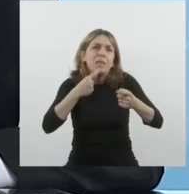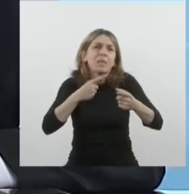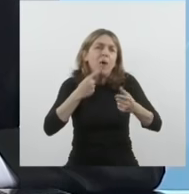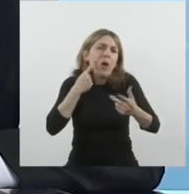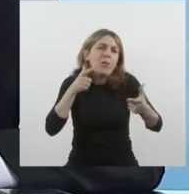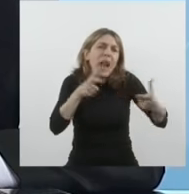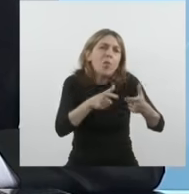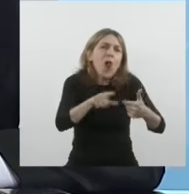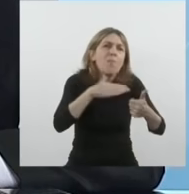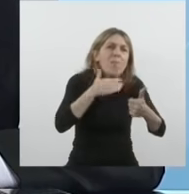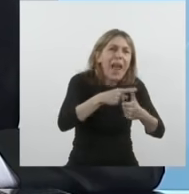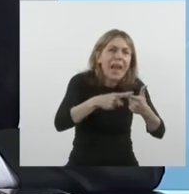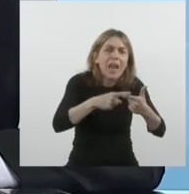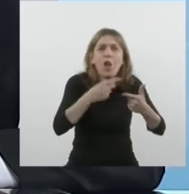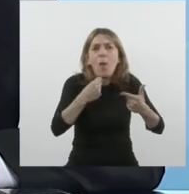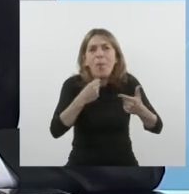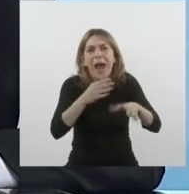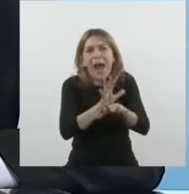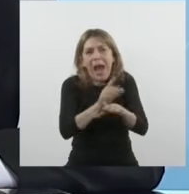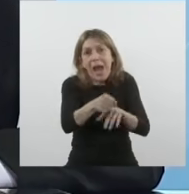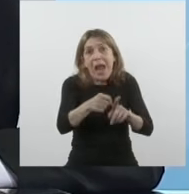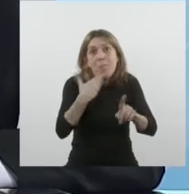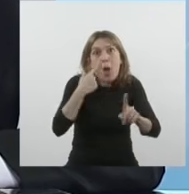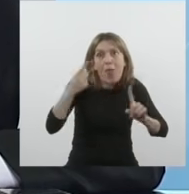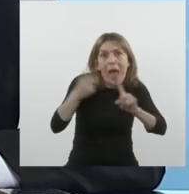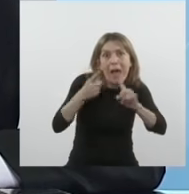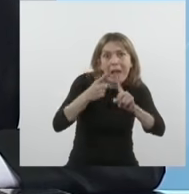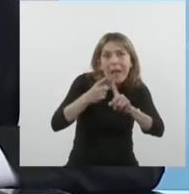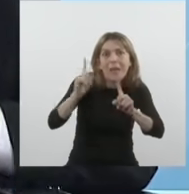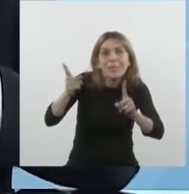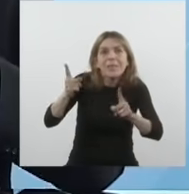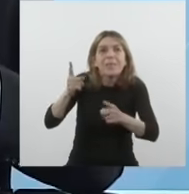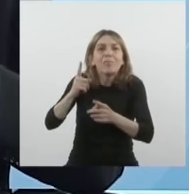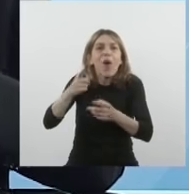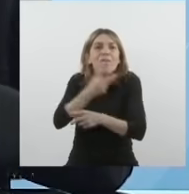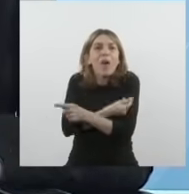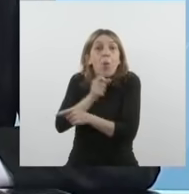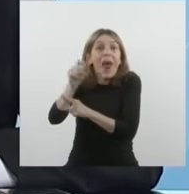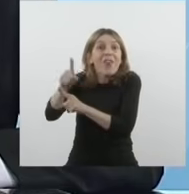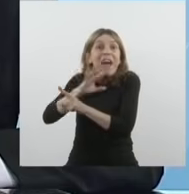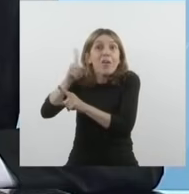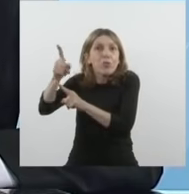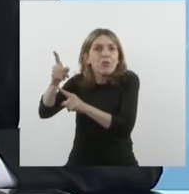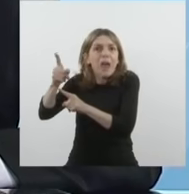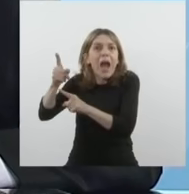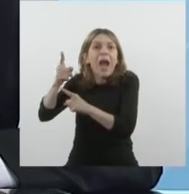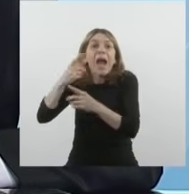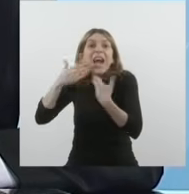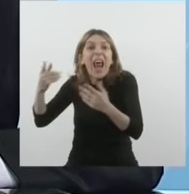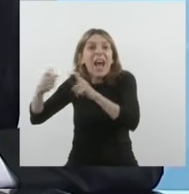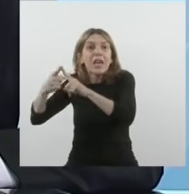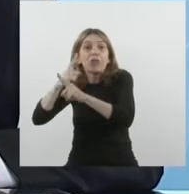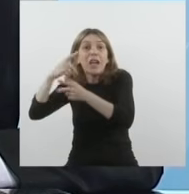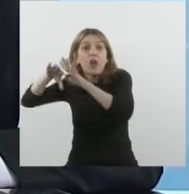acuerdo para que la vacuna gama ley de gamma ley a la vacuna es public vez termine llegando también al pueblo